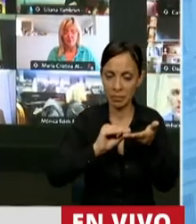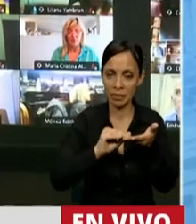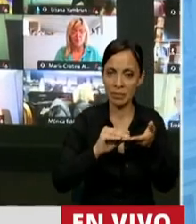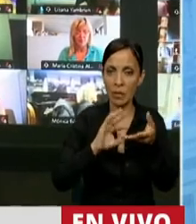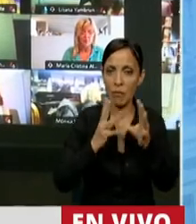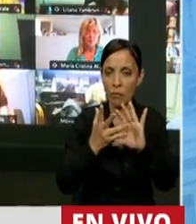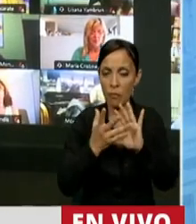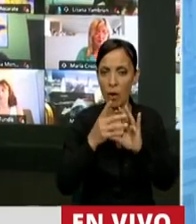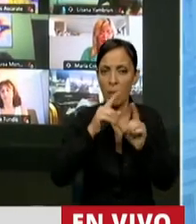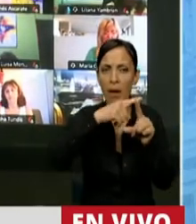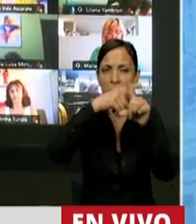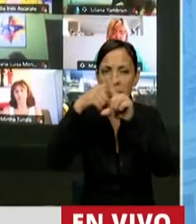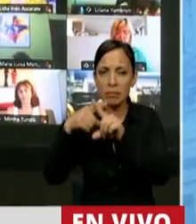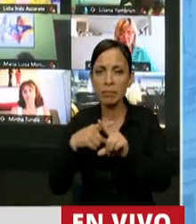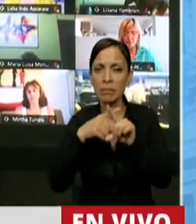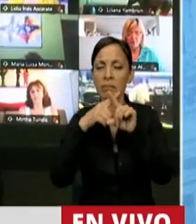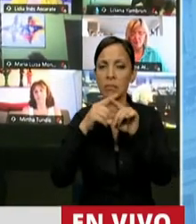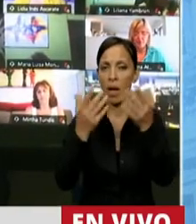criterios teóricamente equitativos.